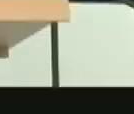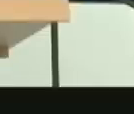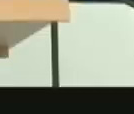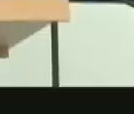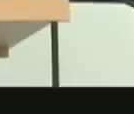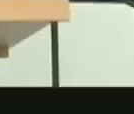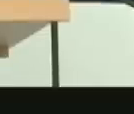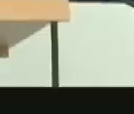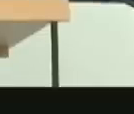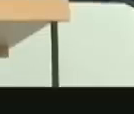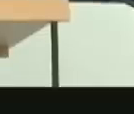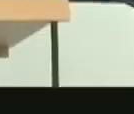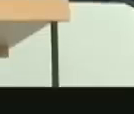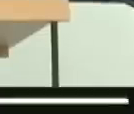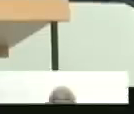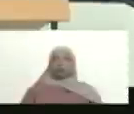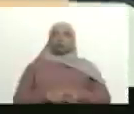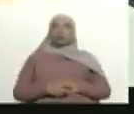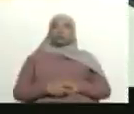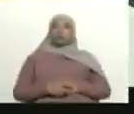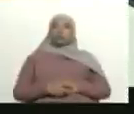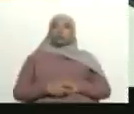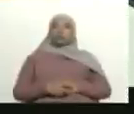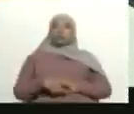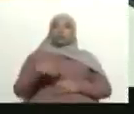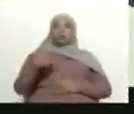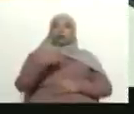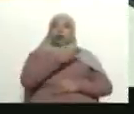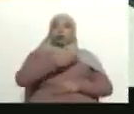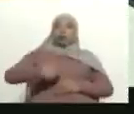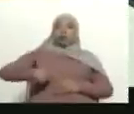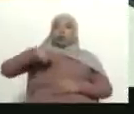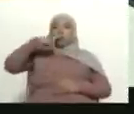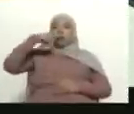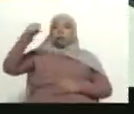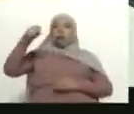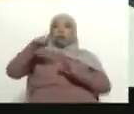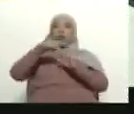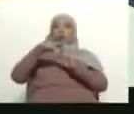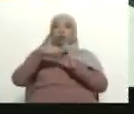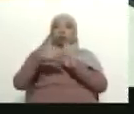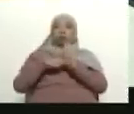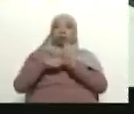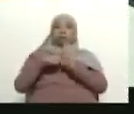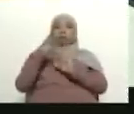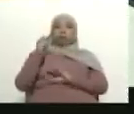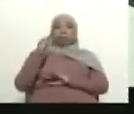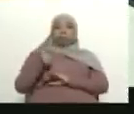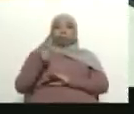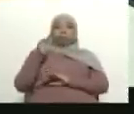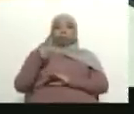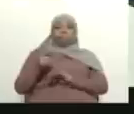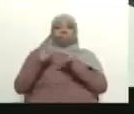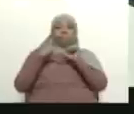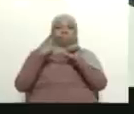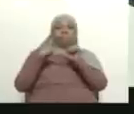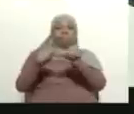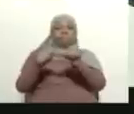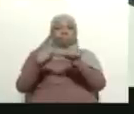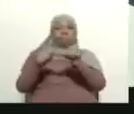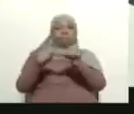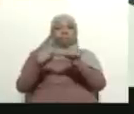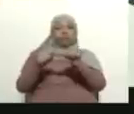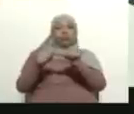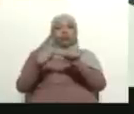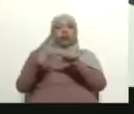Han sido órdenes precisas de nuestro presidente Nicolás Maduro Moro, la tarea permanente que nos ordena a los